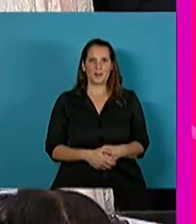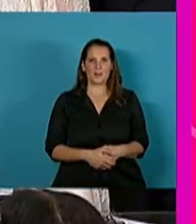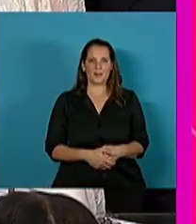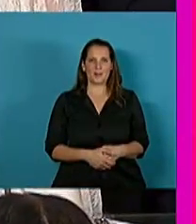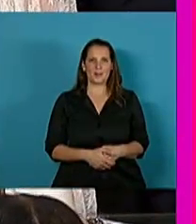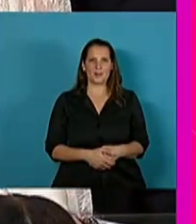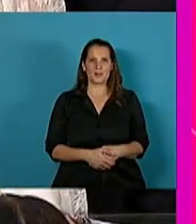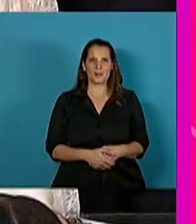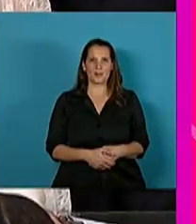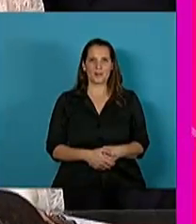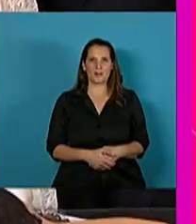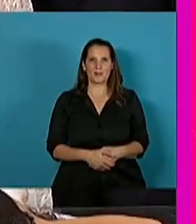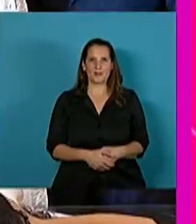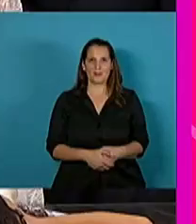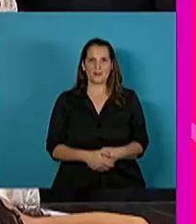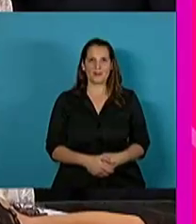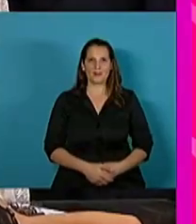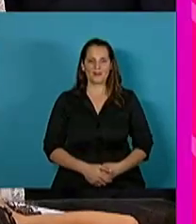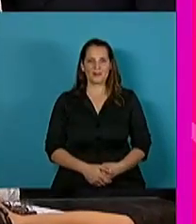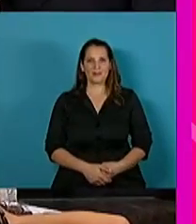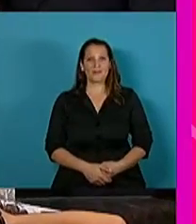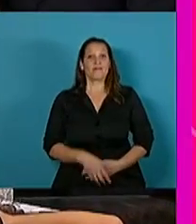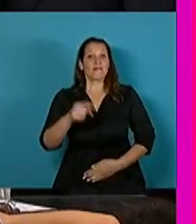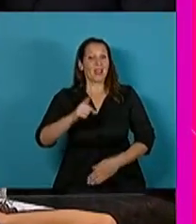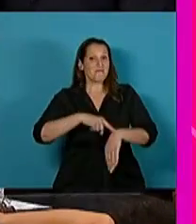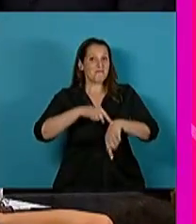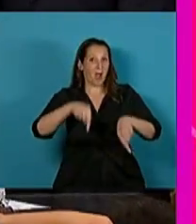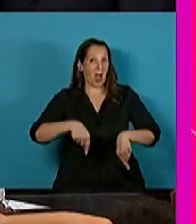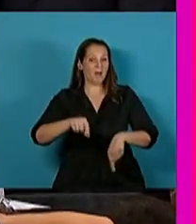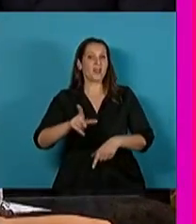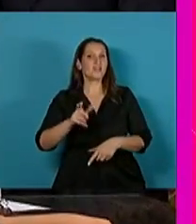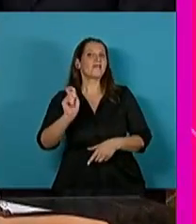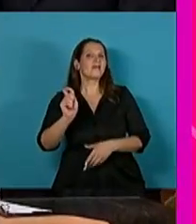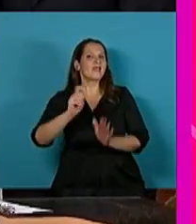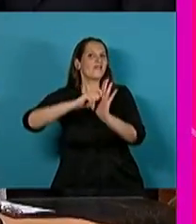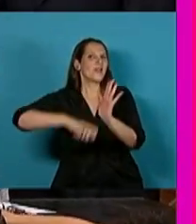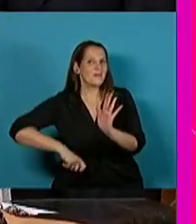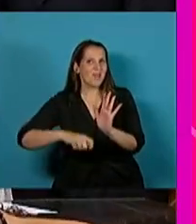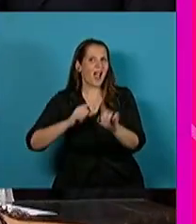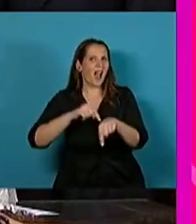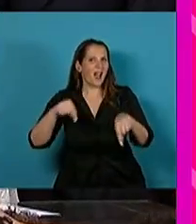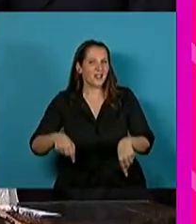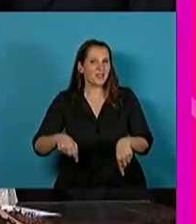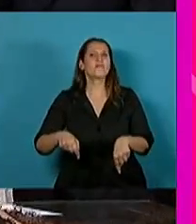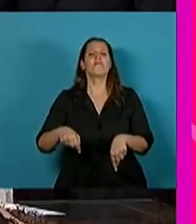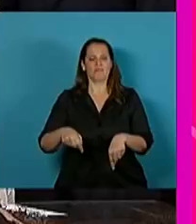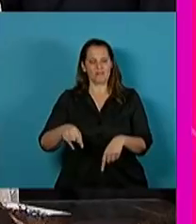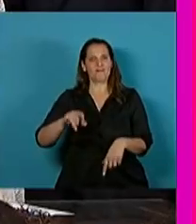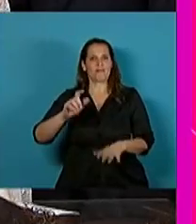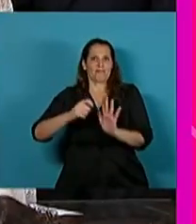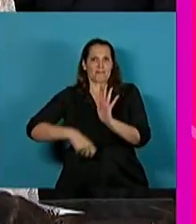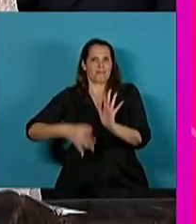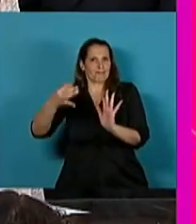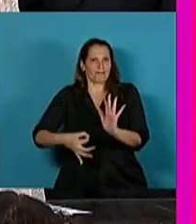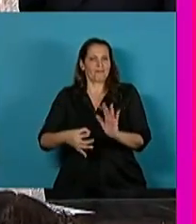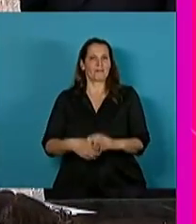El ceremonial juzga la vida pública, no la vida privada. Vos en la vida privada tenés tu conciencia y Dios. Contame, ahora en esta hora, ahora que cuál son los pasos. Todo el día. Bueno,